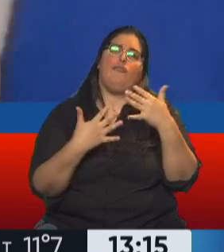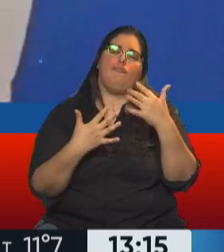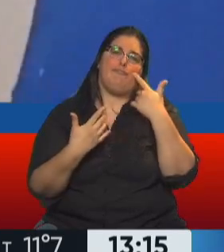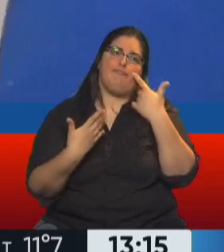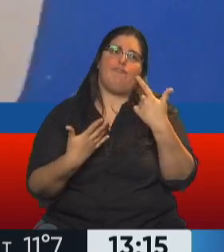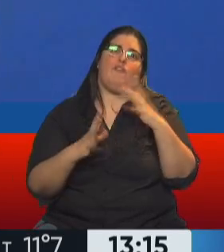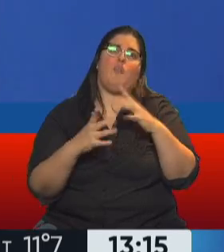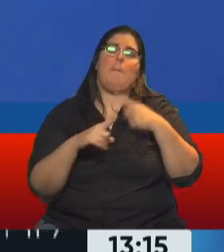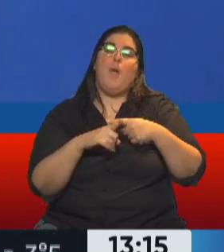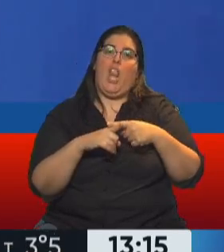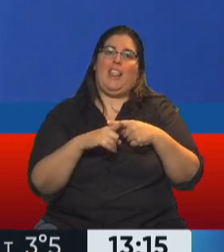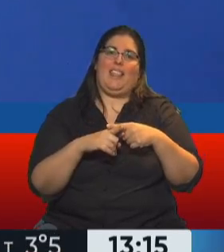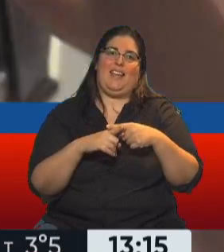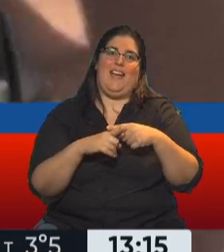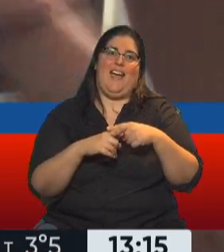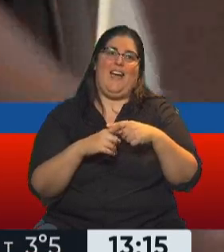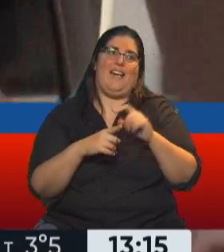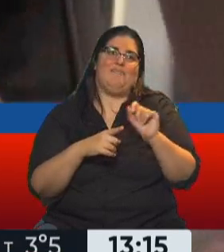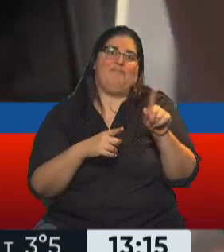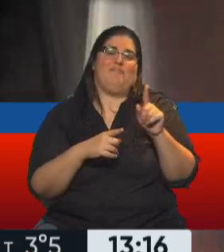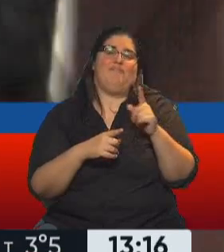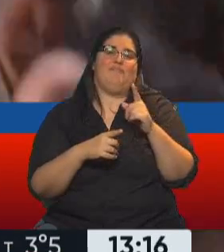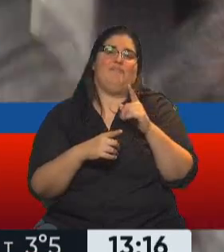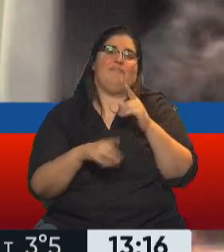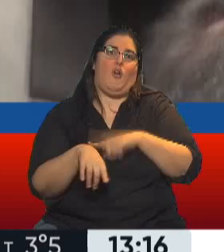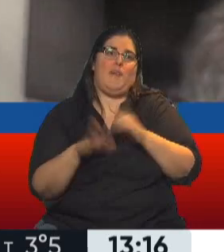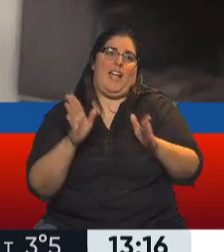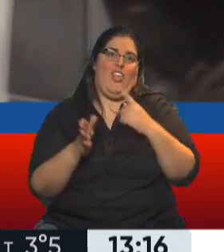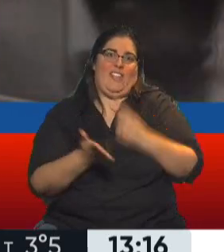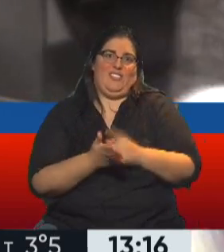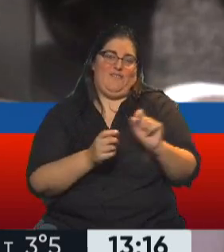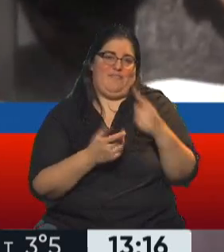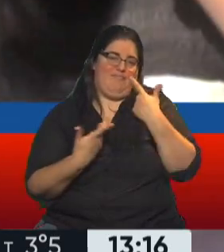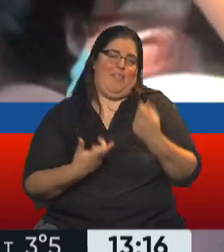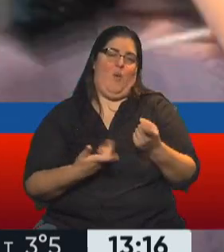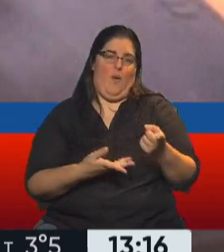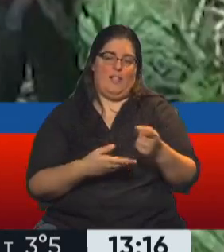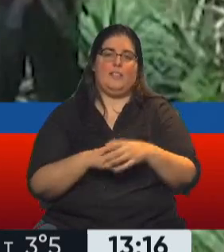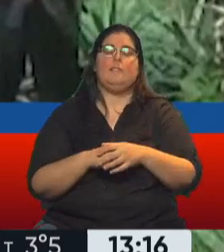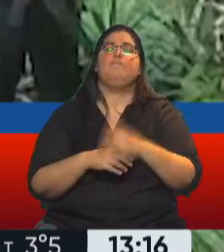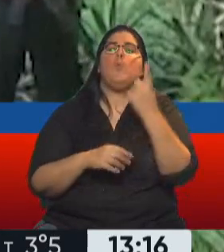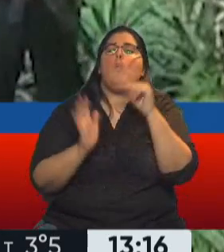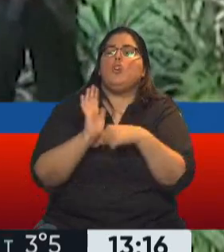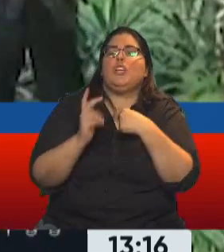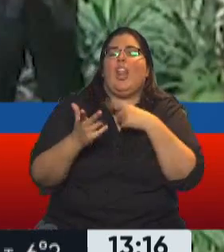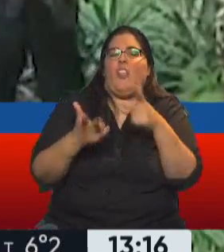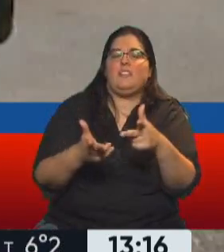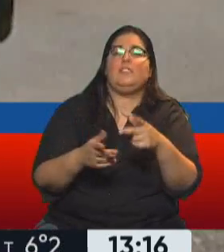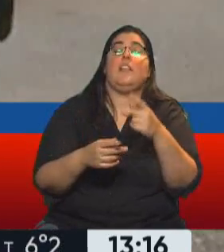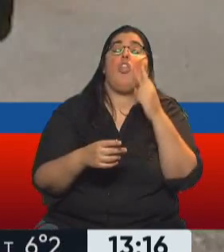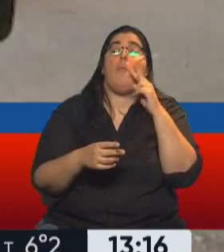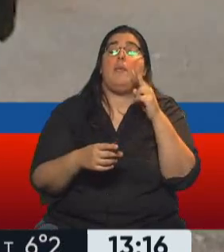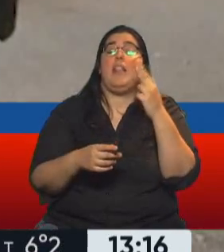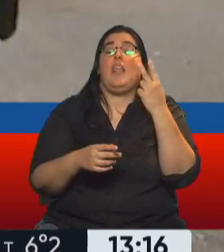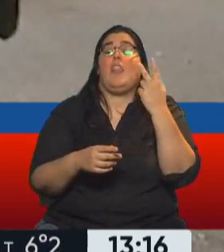marcan políticamente las decisiones que se están tomando en este momento. Yo lo que quisiera una cosita mencionar, que antes del 2018, nosotros arrancamos